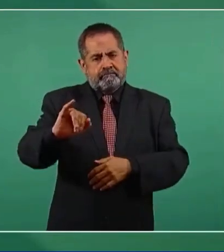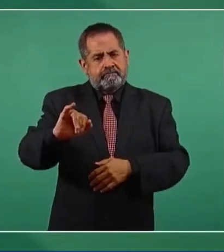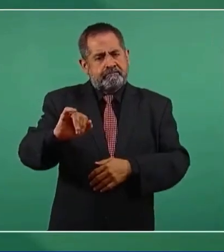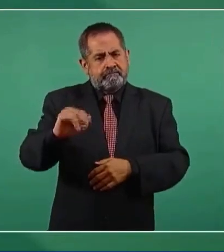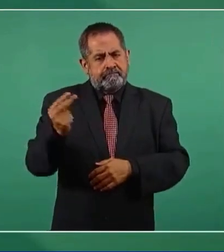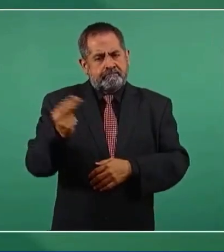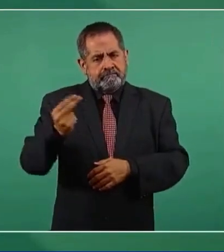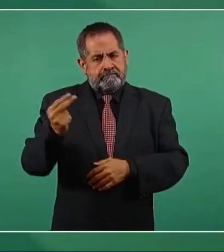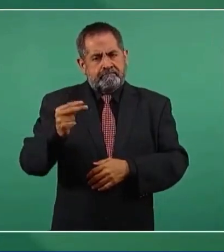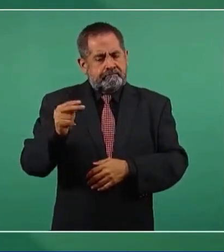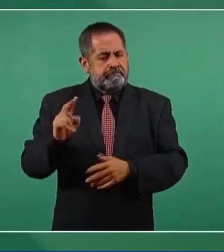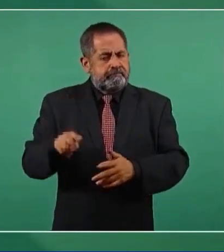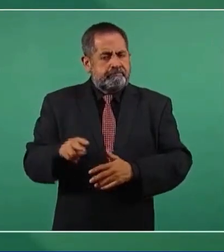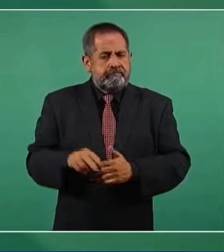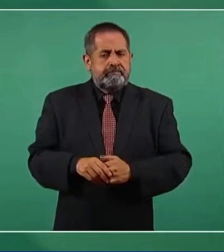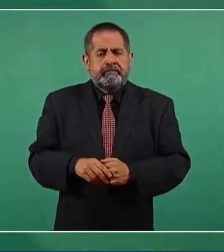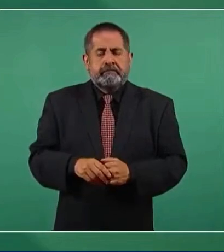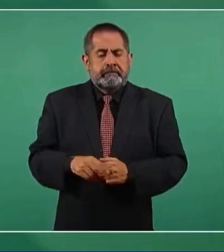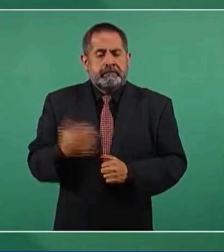y que